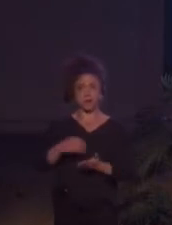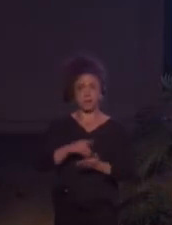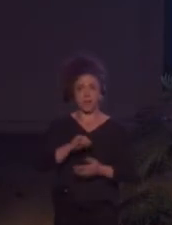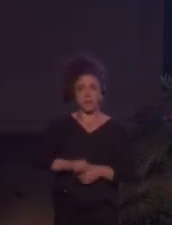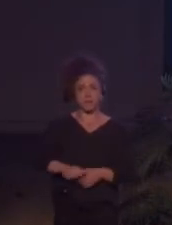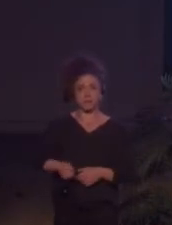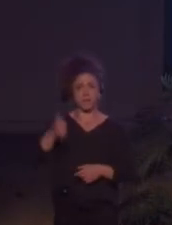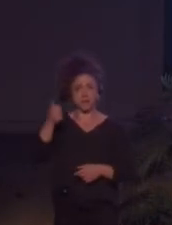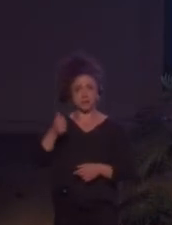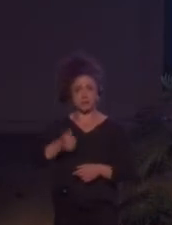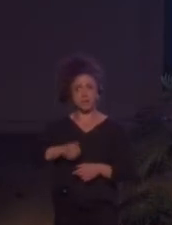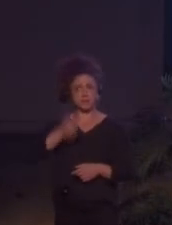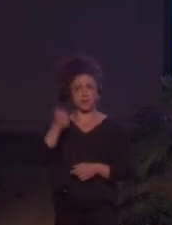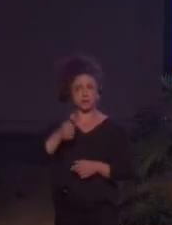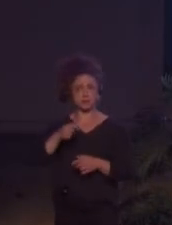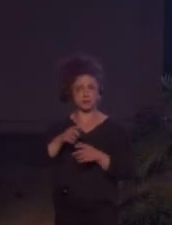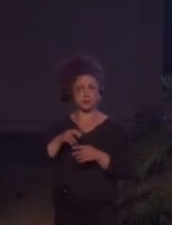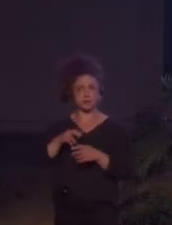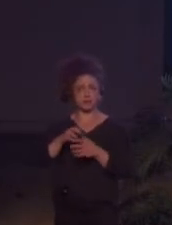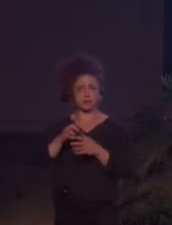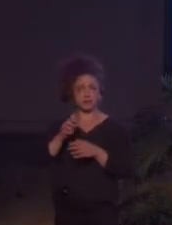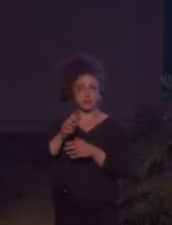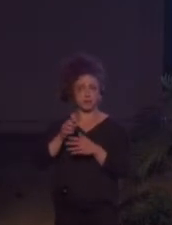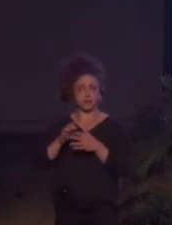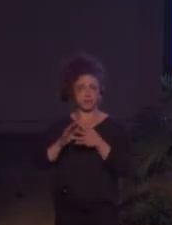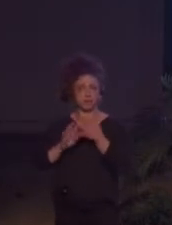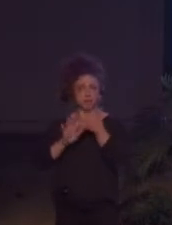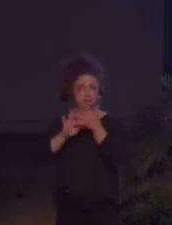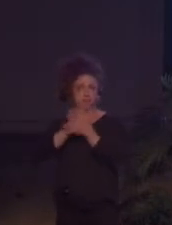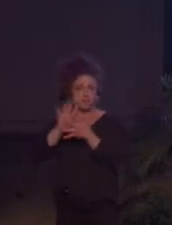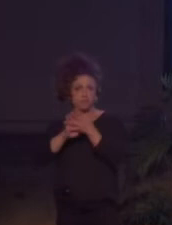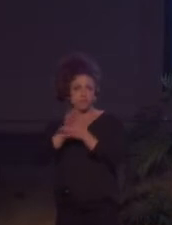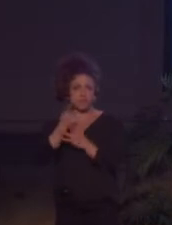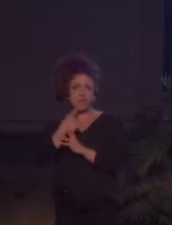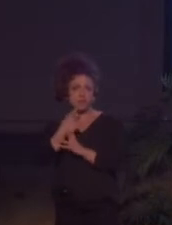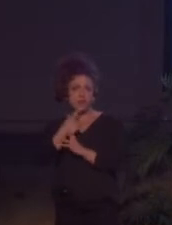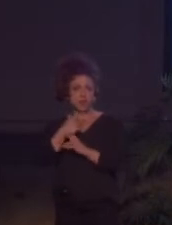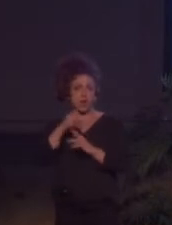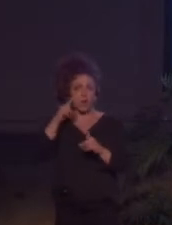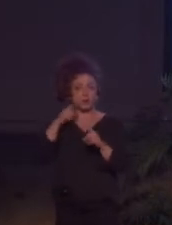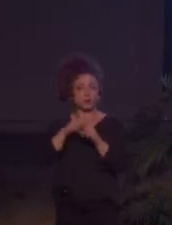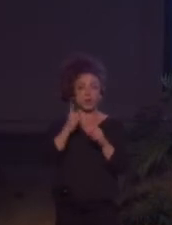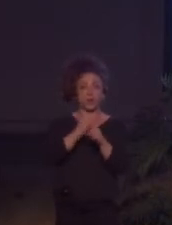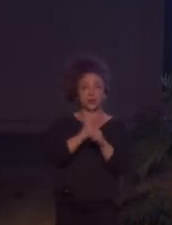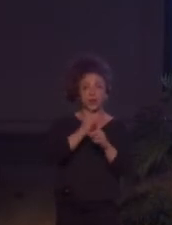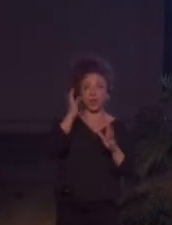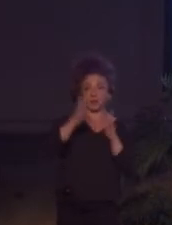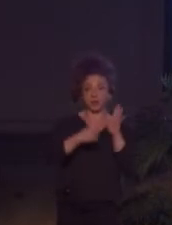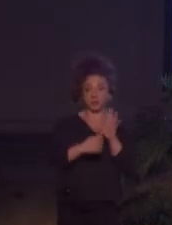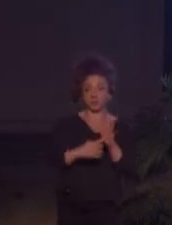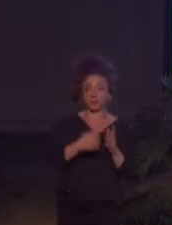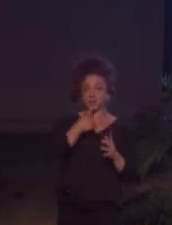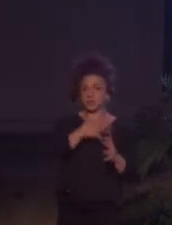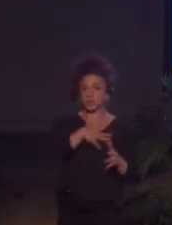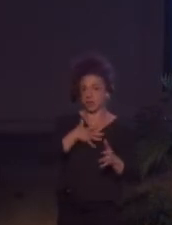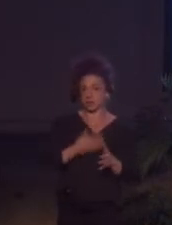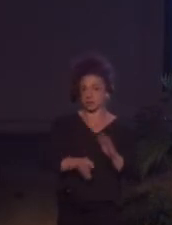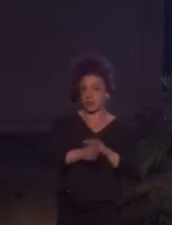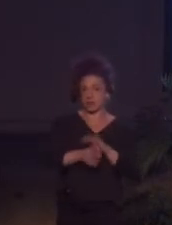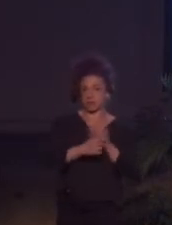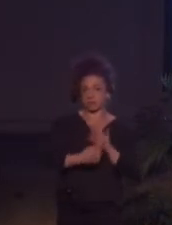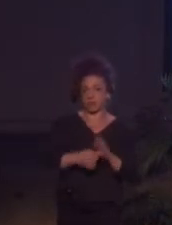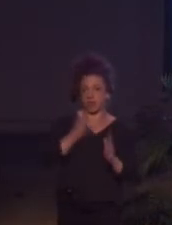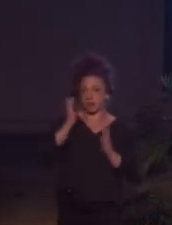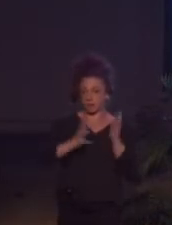plan, uste dut veganoei edo antiespezistei beste aktivistei